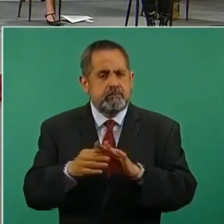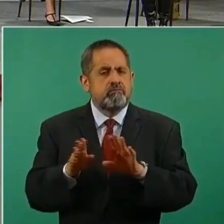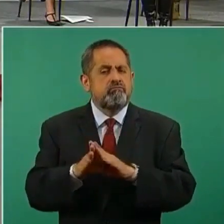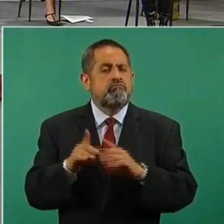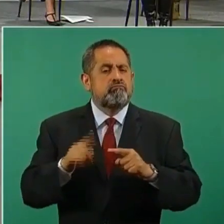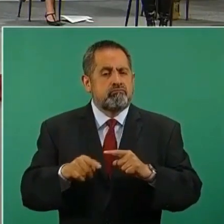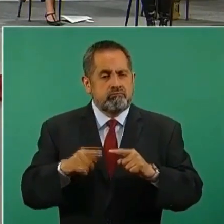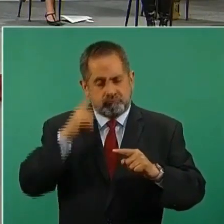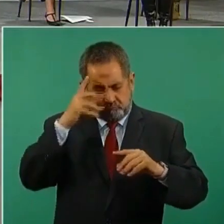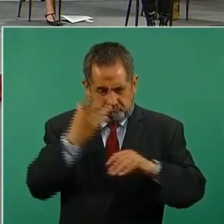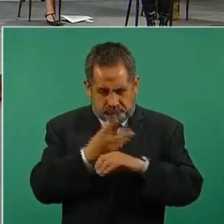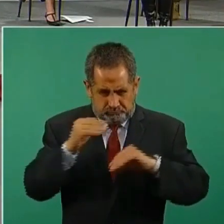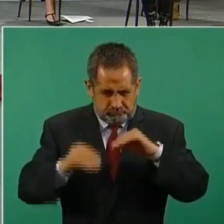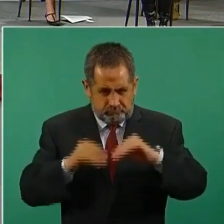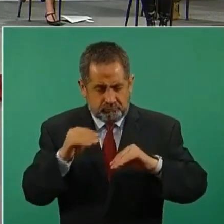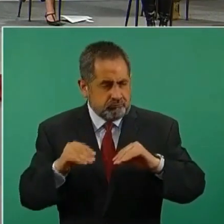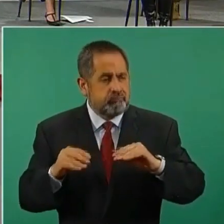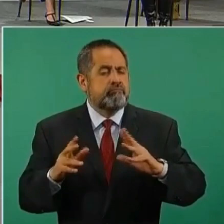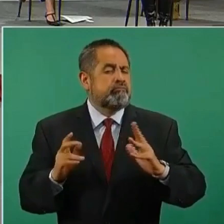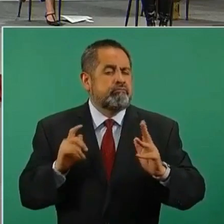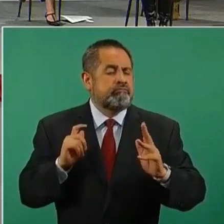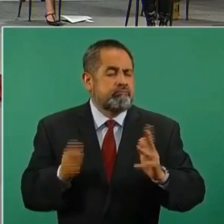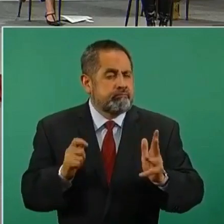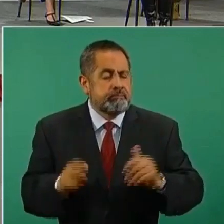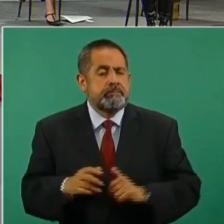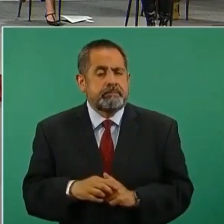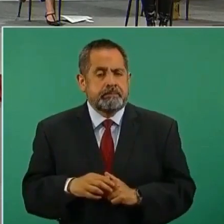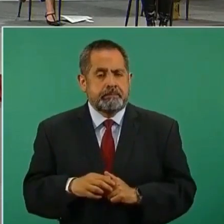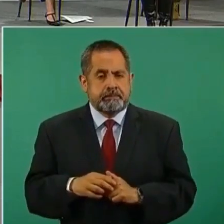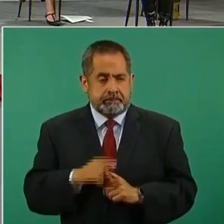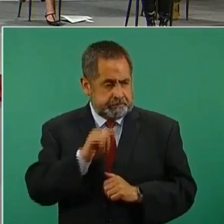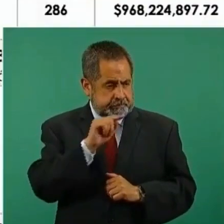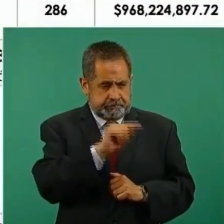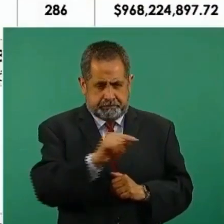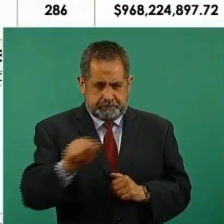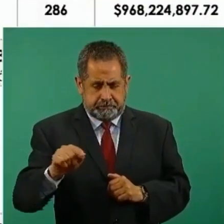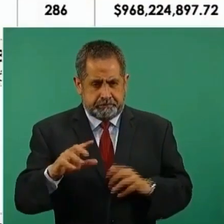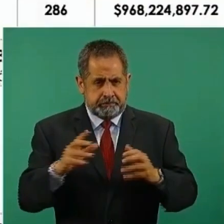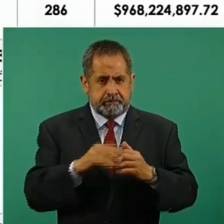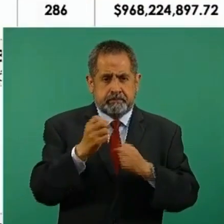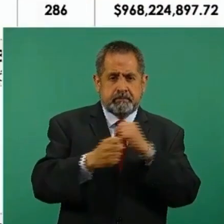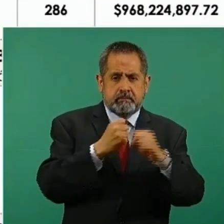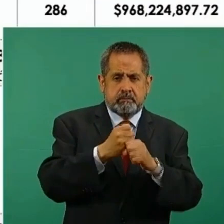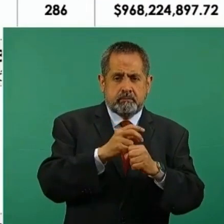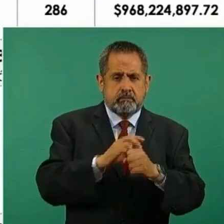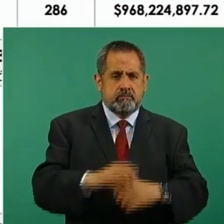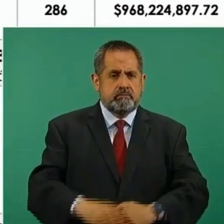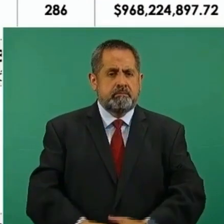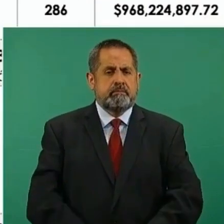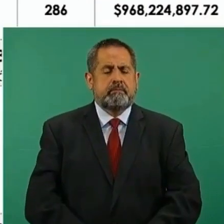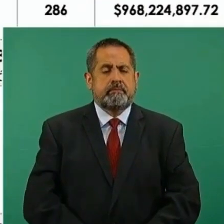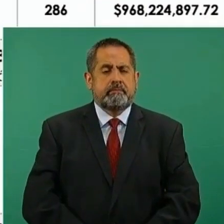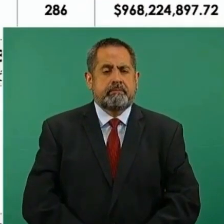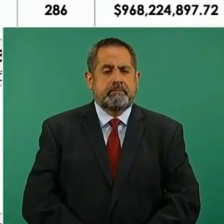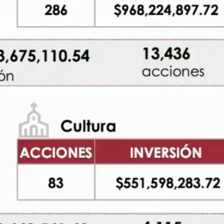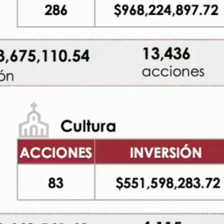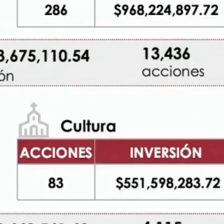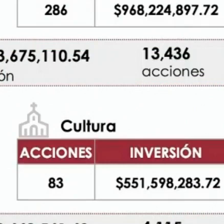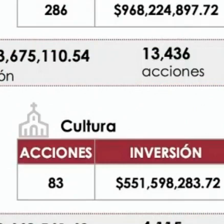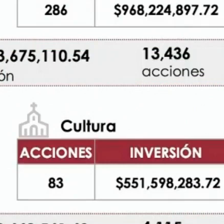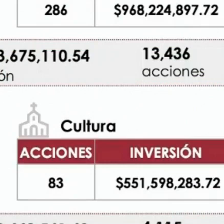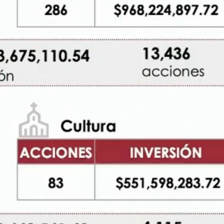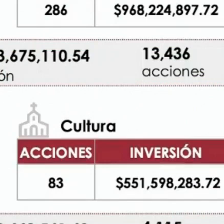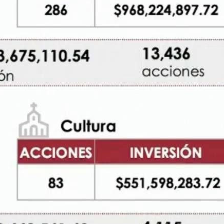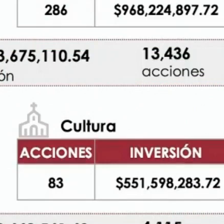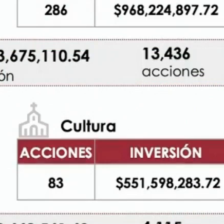Nacional de Reconstrucción, pudimos atender entre 2019 y 2020